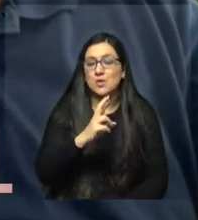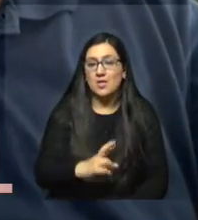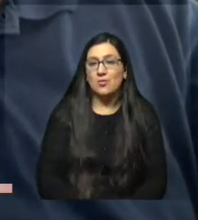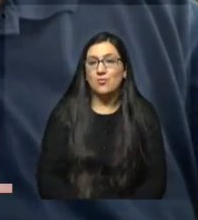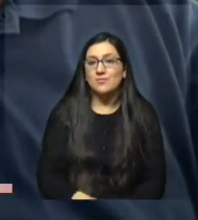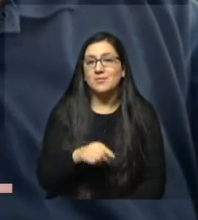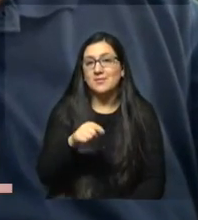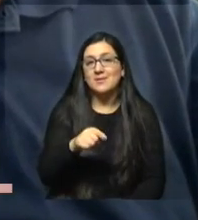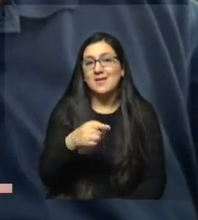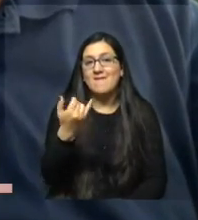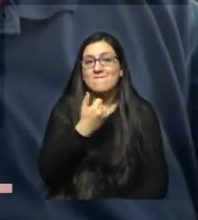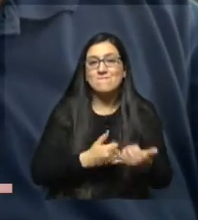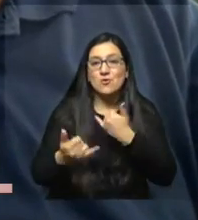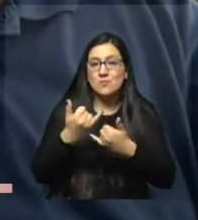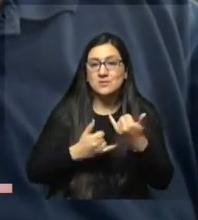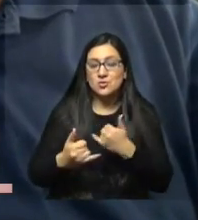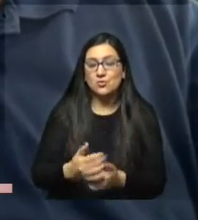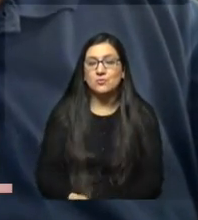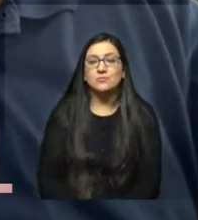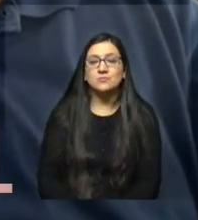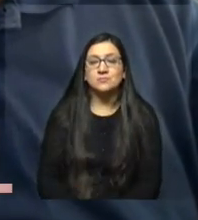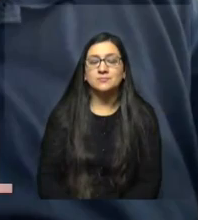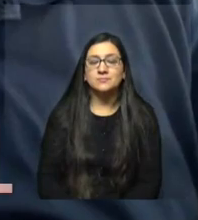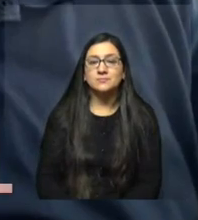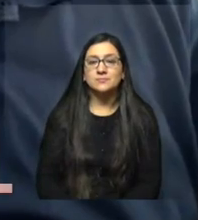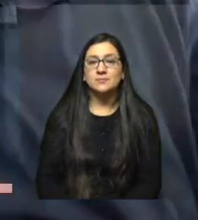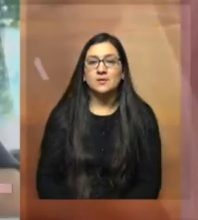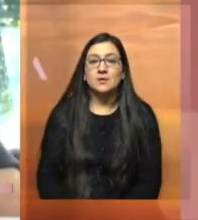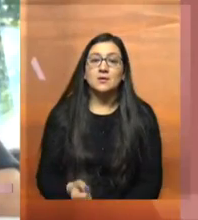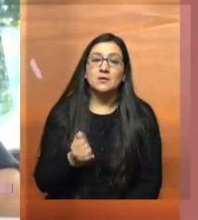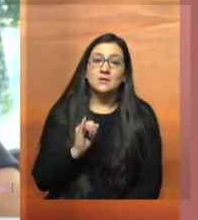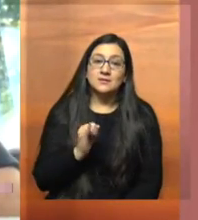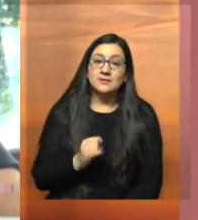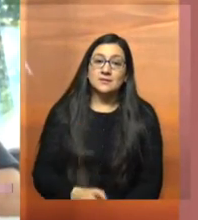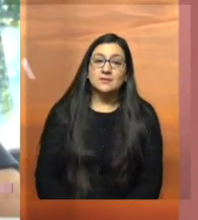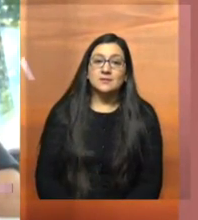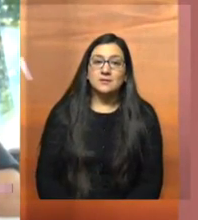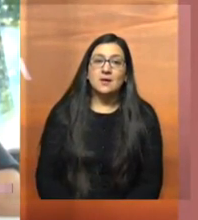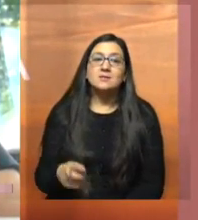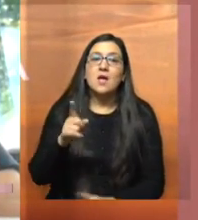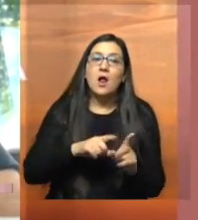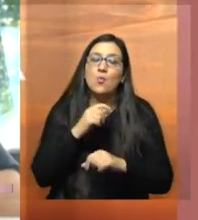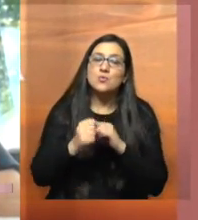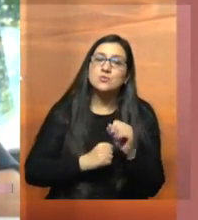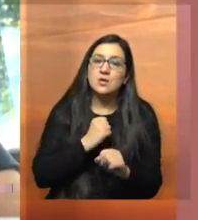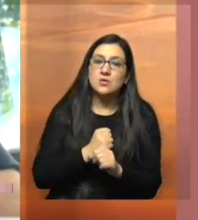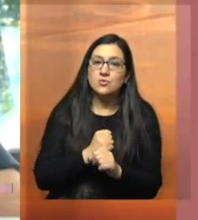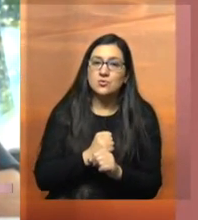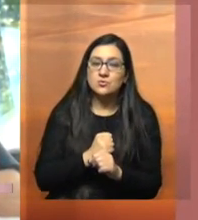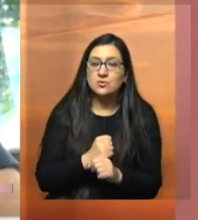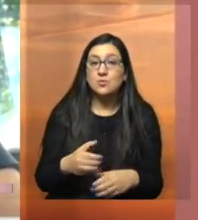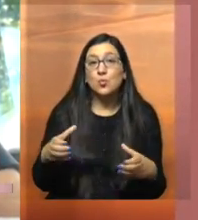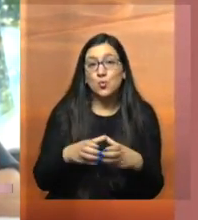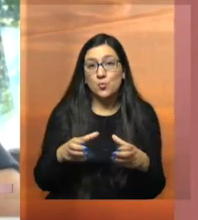de estas capas de información que vienen surgiendo? Sí, efectivamente, desde hace algunos años, el grupo